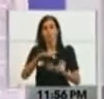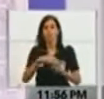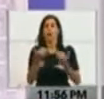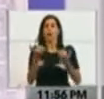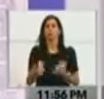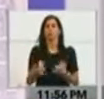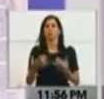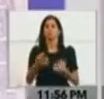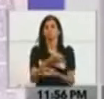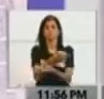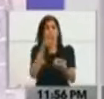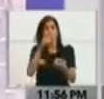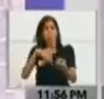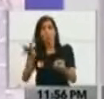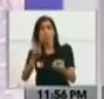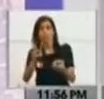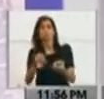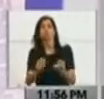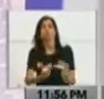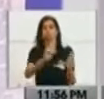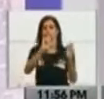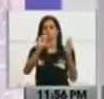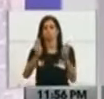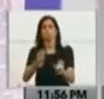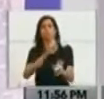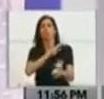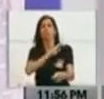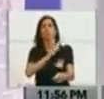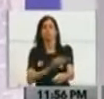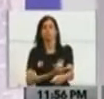al colectivo venezolano dueño de su destino.